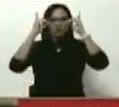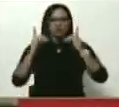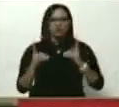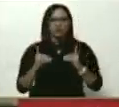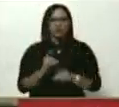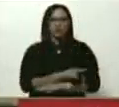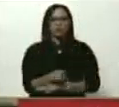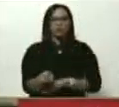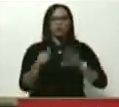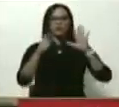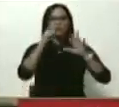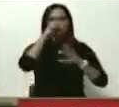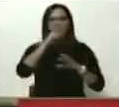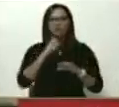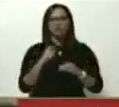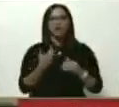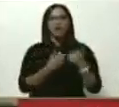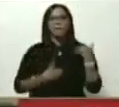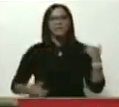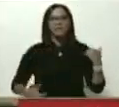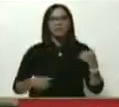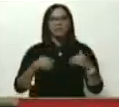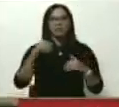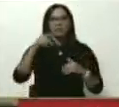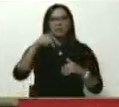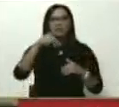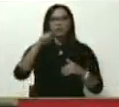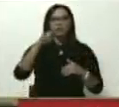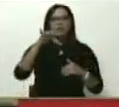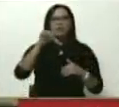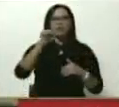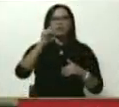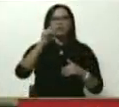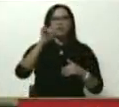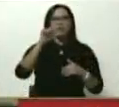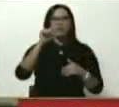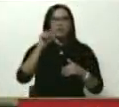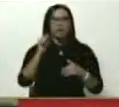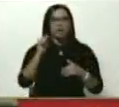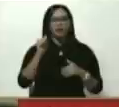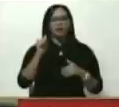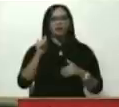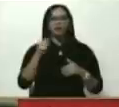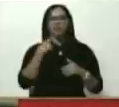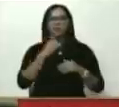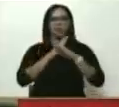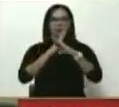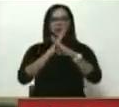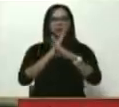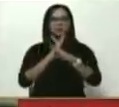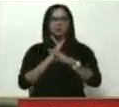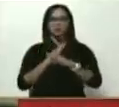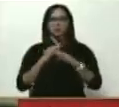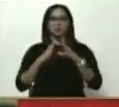condenar por 6 años a la presidenta Cristina Kirchner y además inhabilitarla políticamente de por vida.